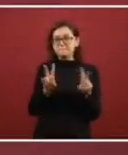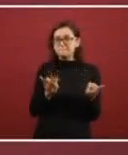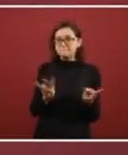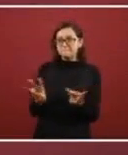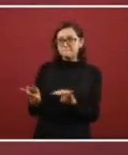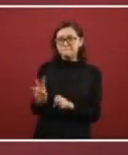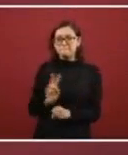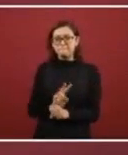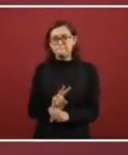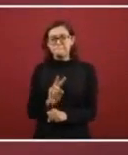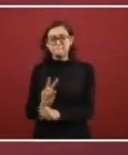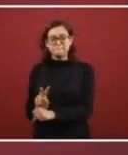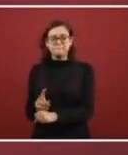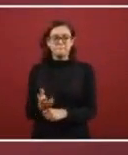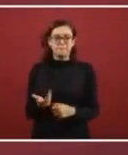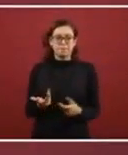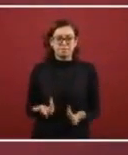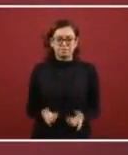ante